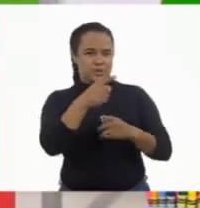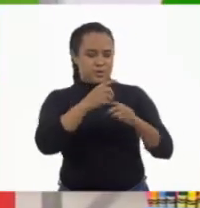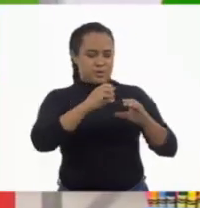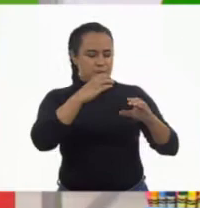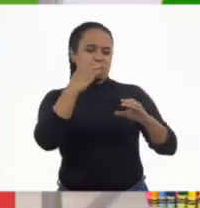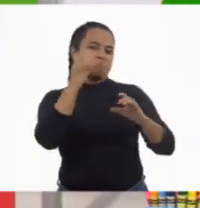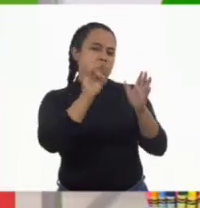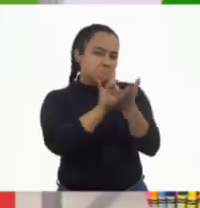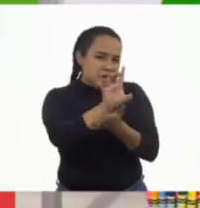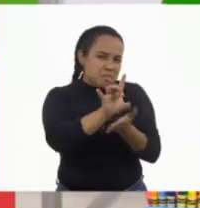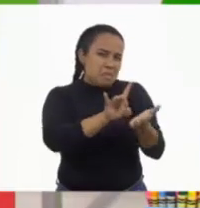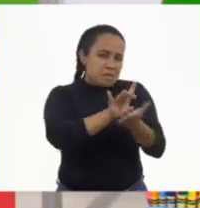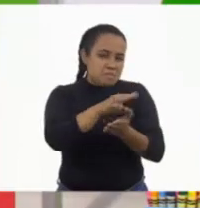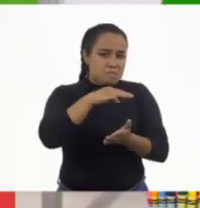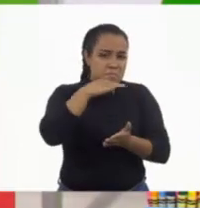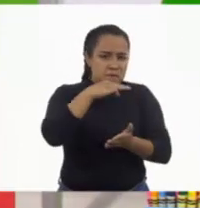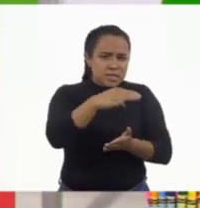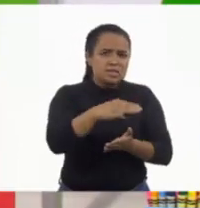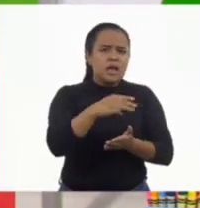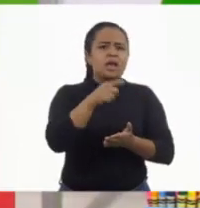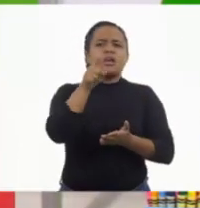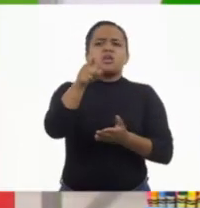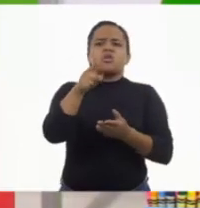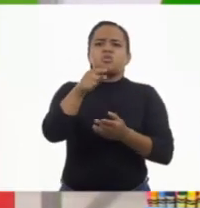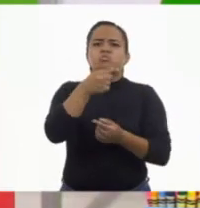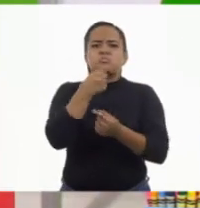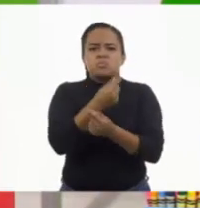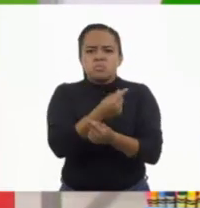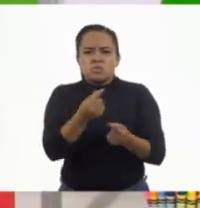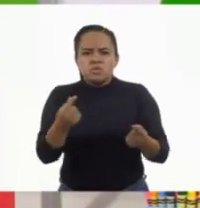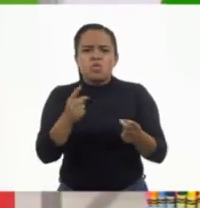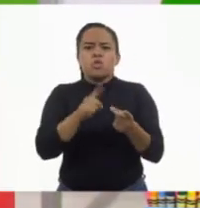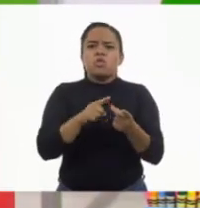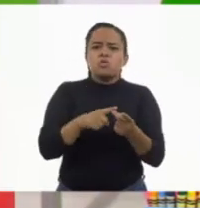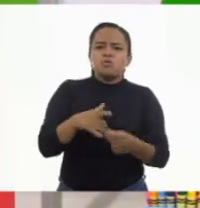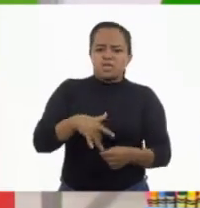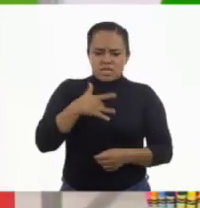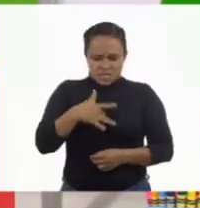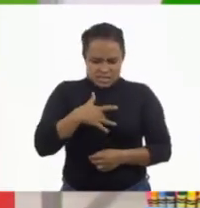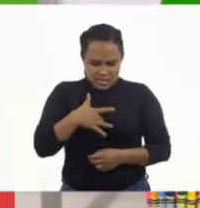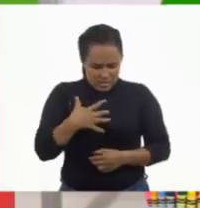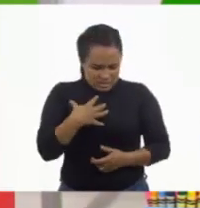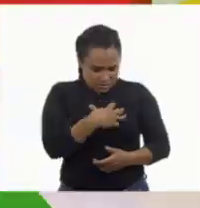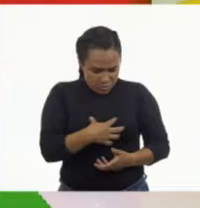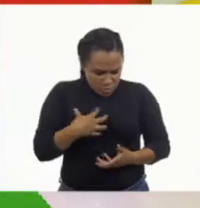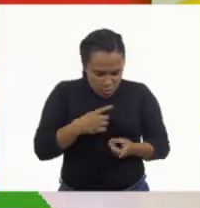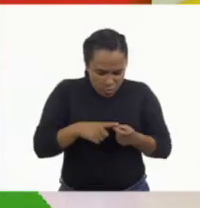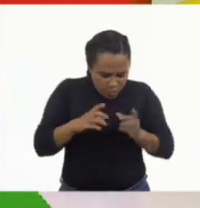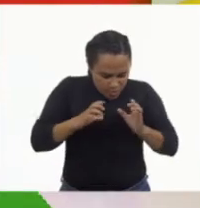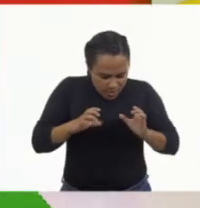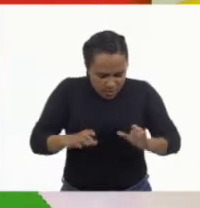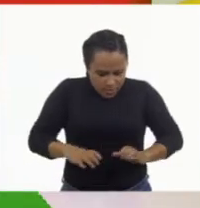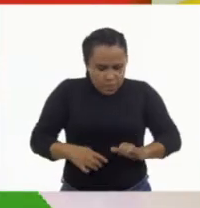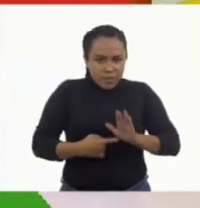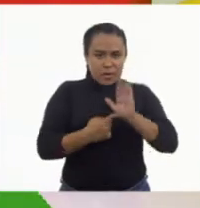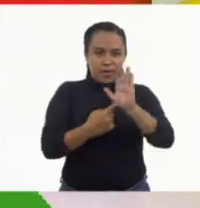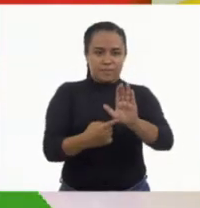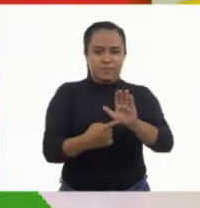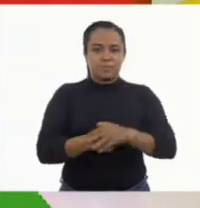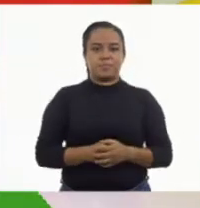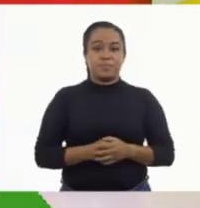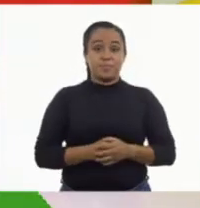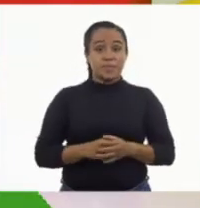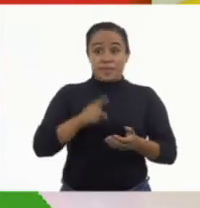buzón para saber en qué parte del cuerpo sienten nuestras amigas y amigos la alegría? ¡Qué gran idea! ¡Buzón